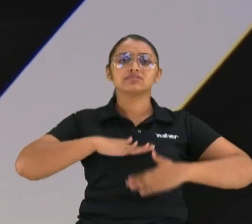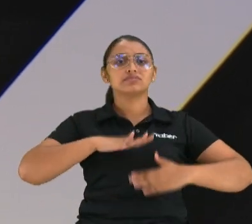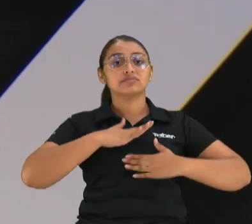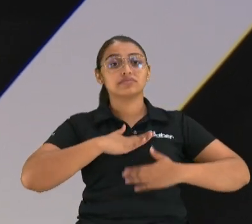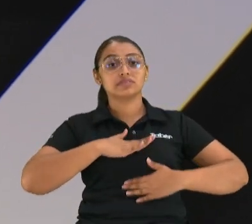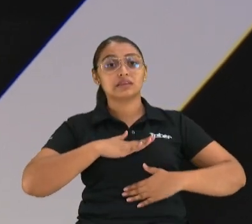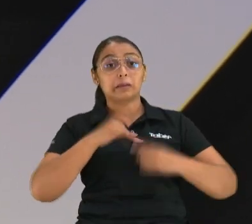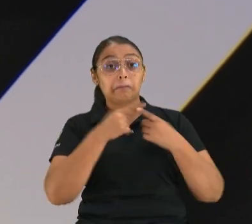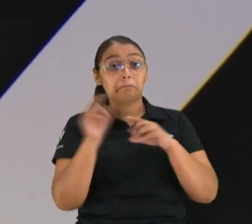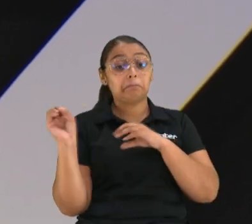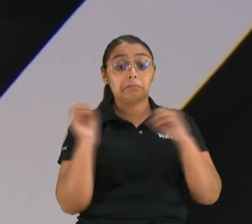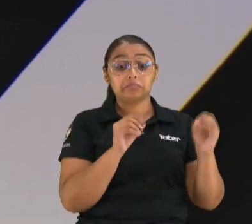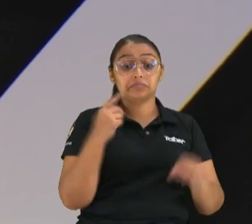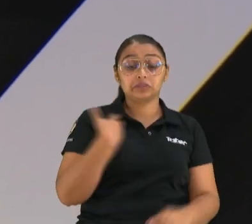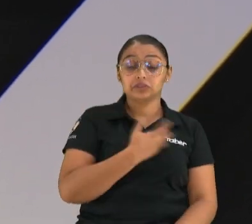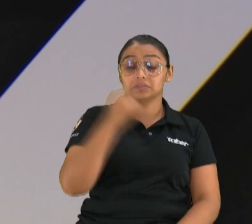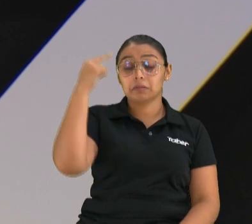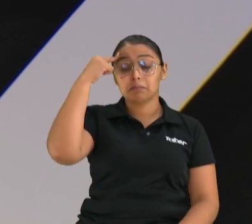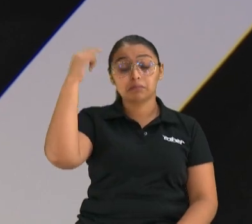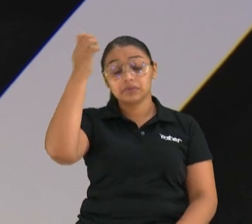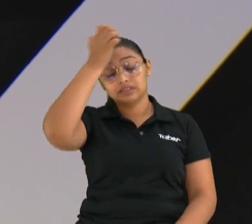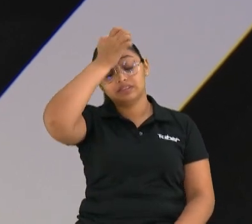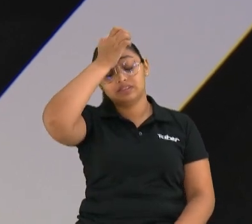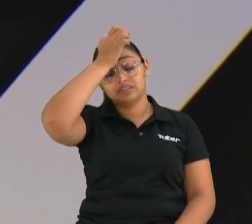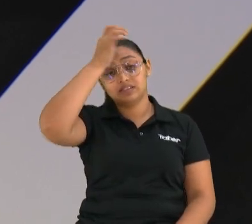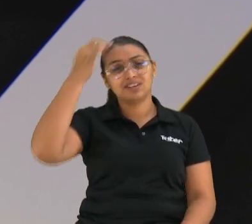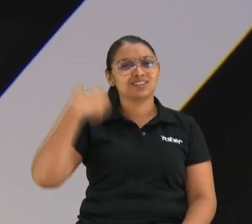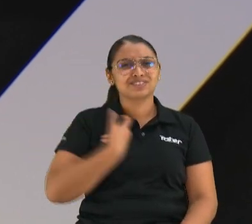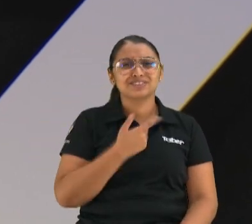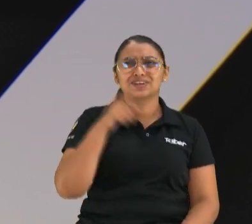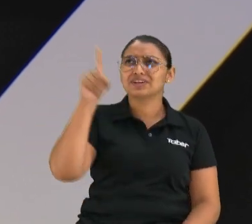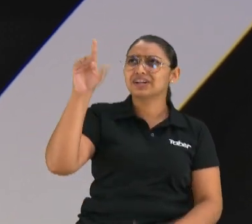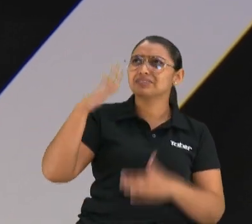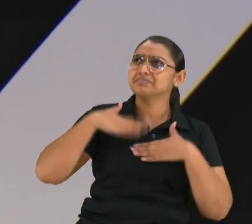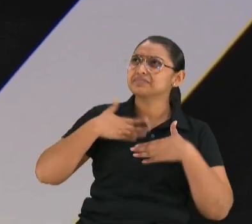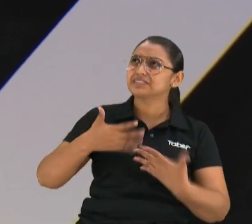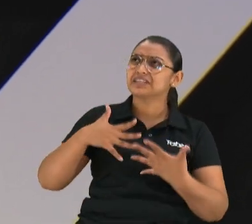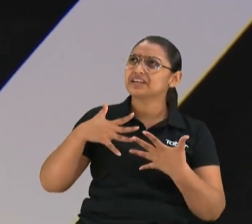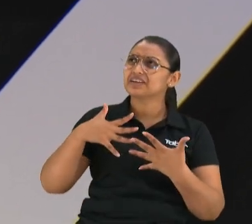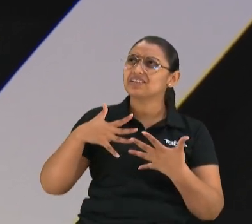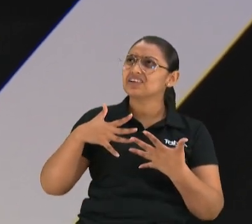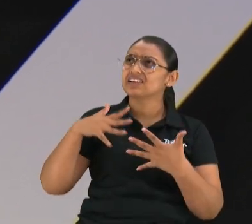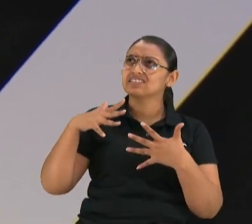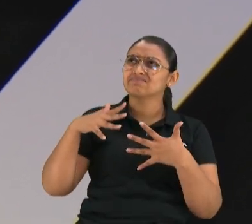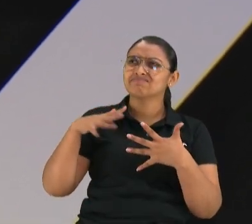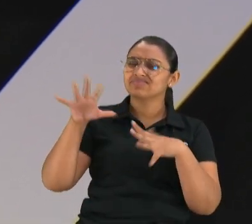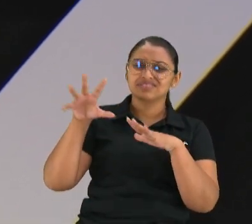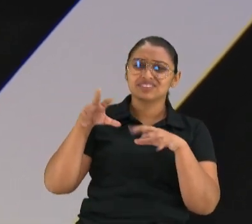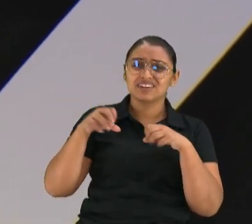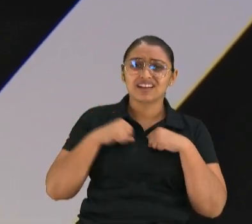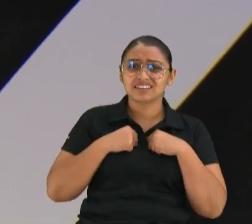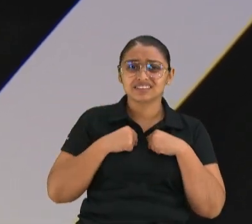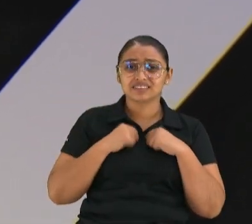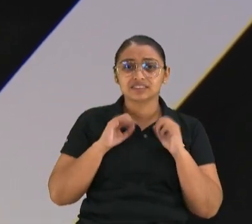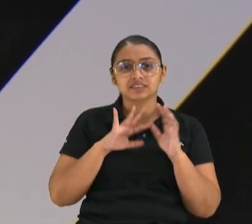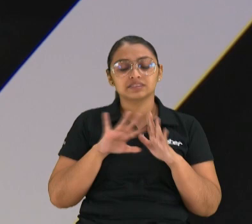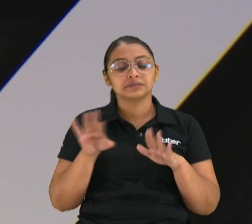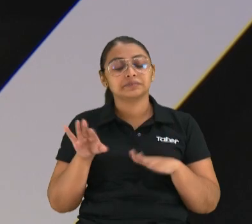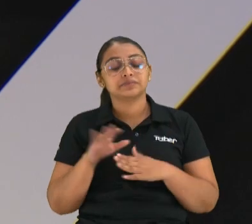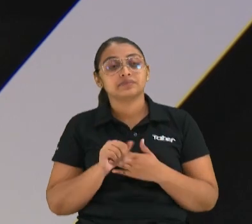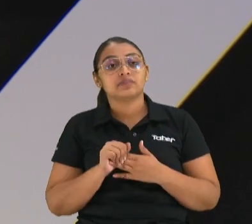rechazamos la misericordia de Dios quiero que vaya haciendo cuentas y quiere regalar el sermón a sus amigos Cuántos de ellos